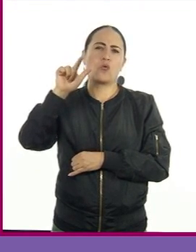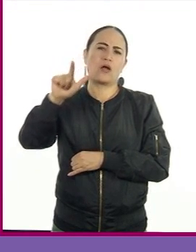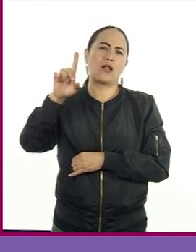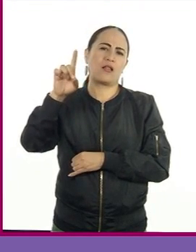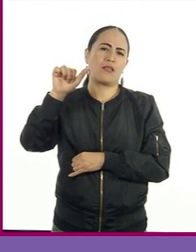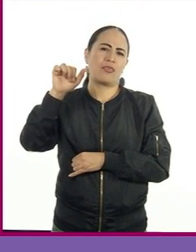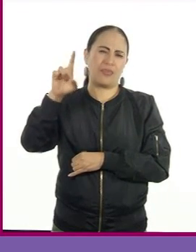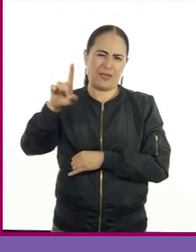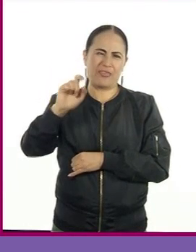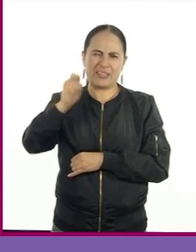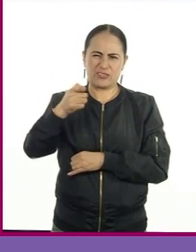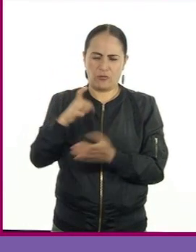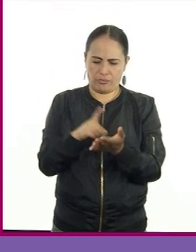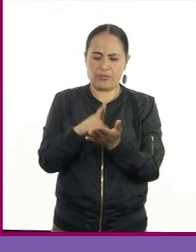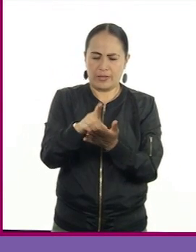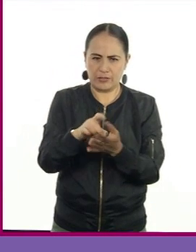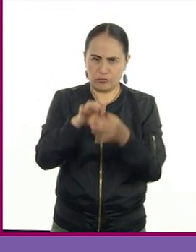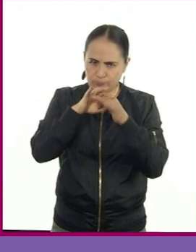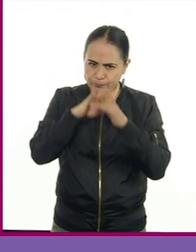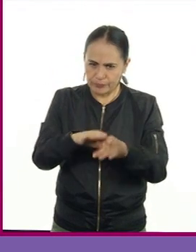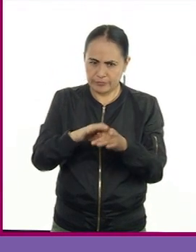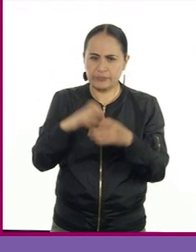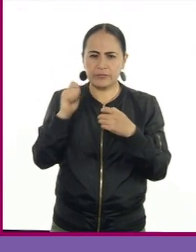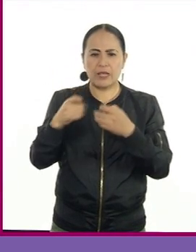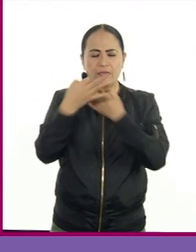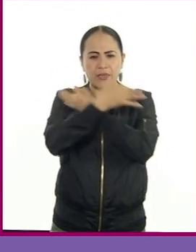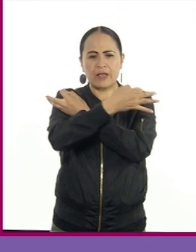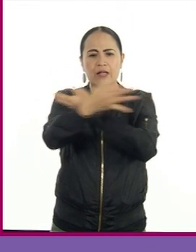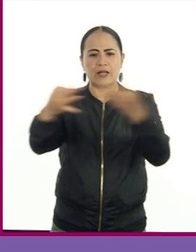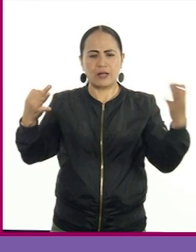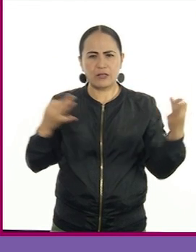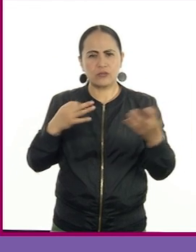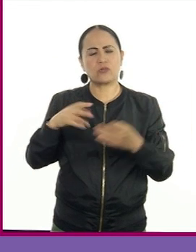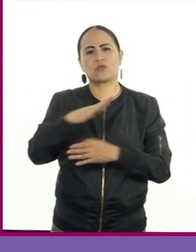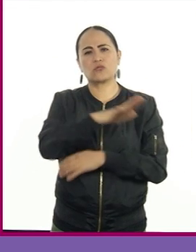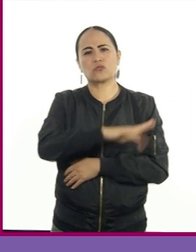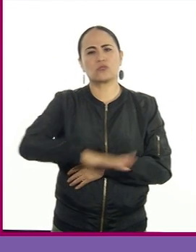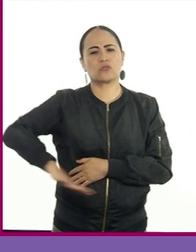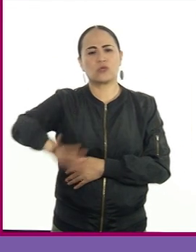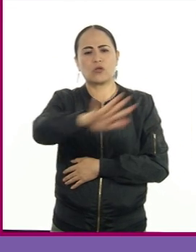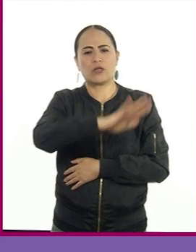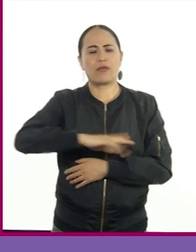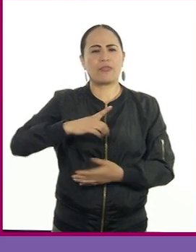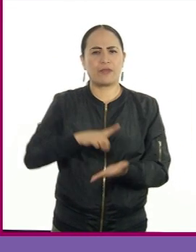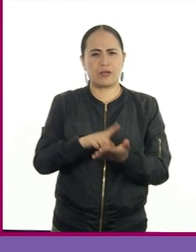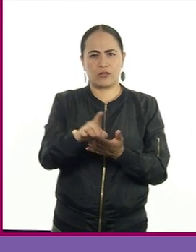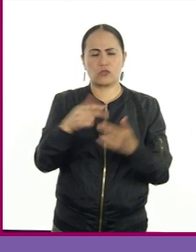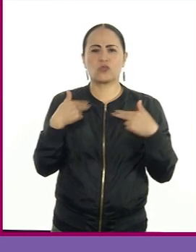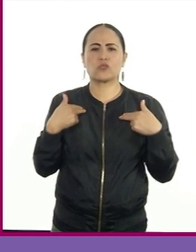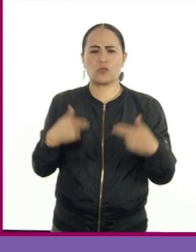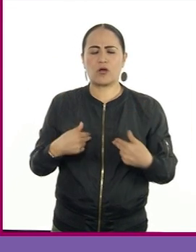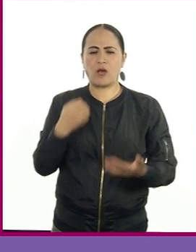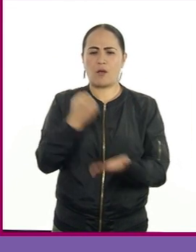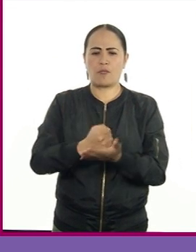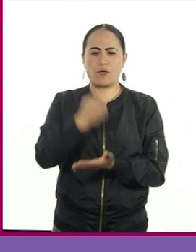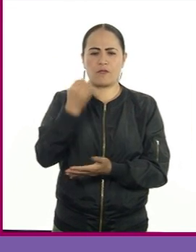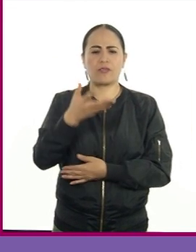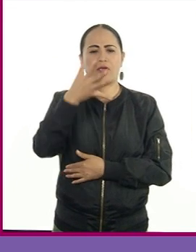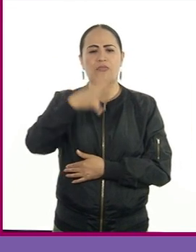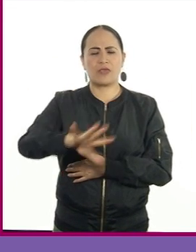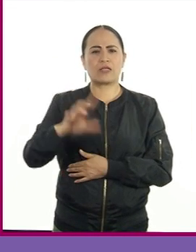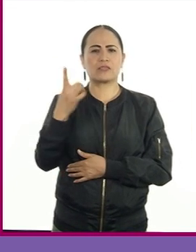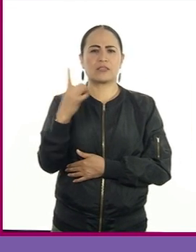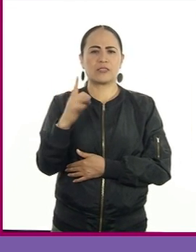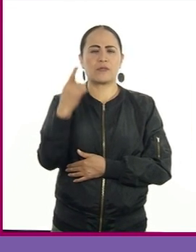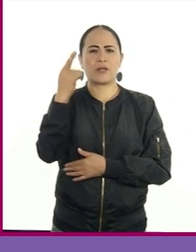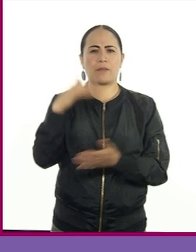En primer lugar, tenemos la Declaración Universal de los Derechos Humanos, aprobada el 10 de